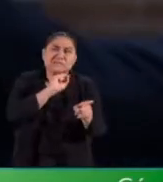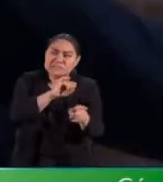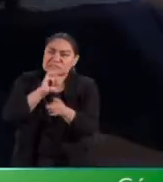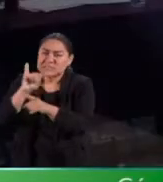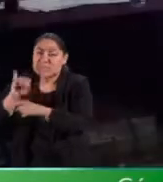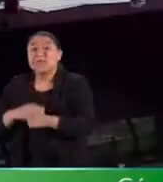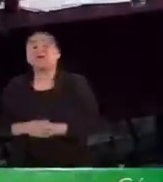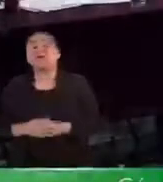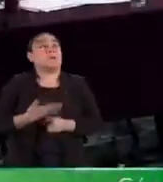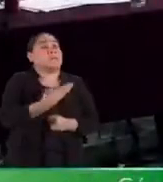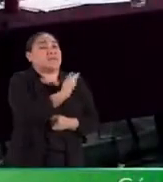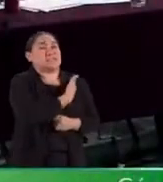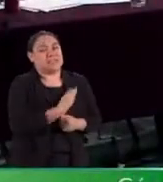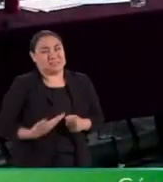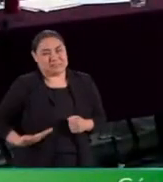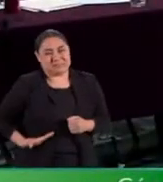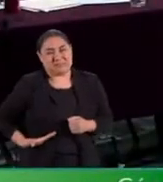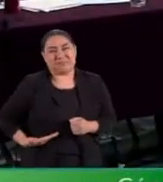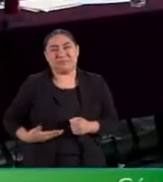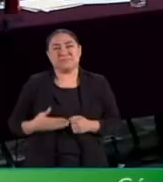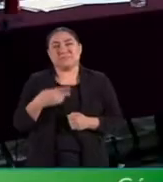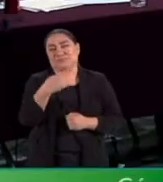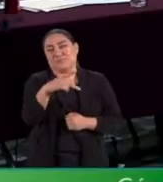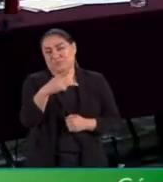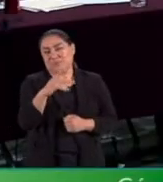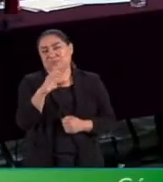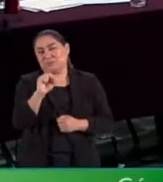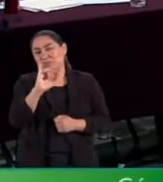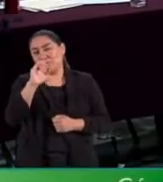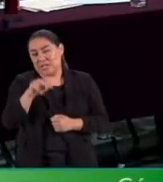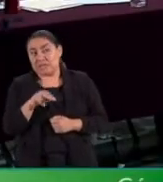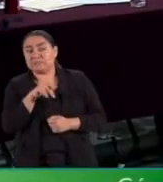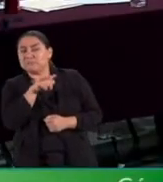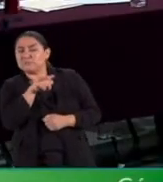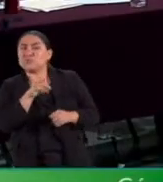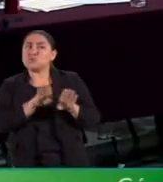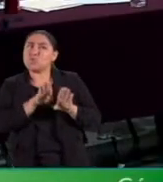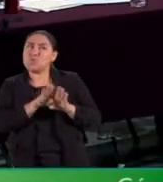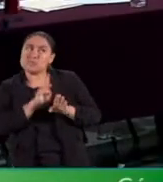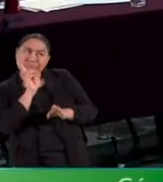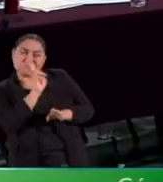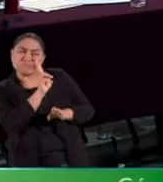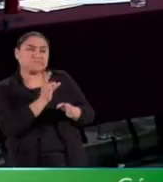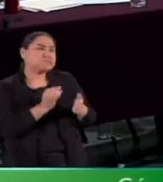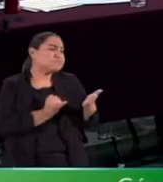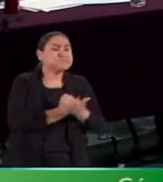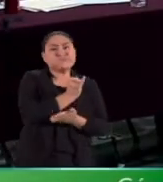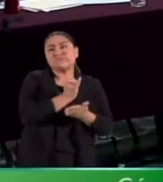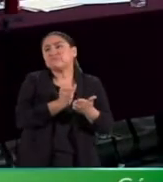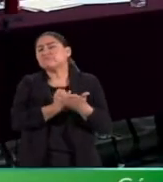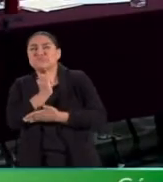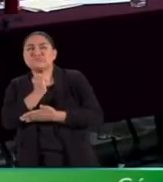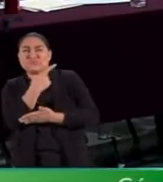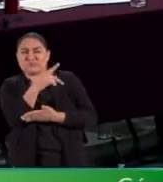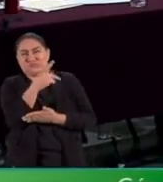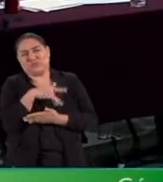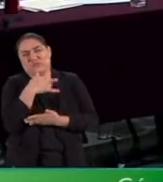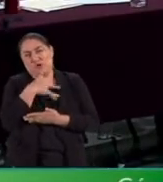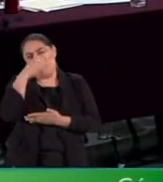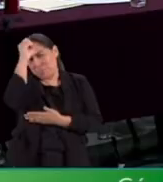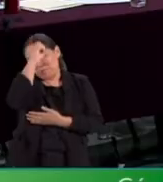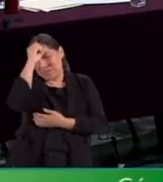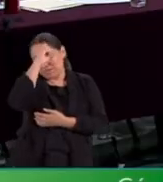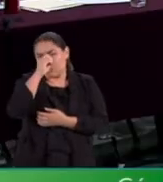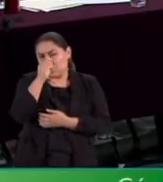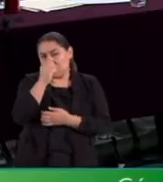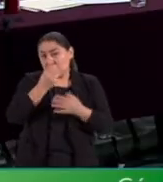la presidencia, que la presidenta de la Corte ha sido errática en sus opiniones y en sus